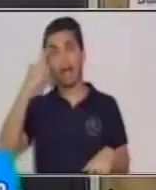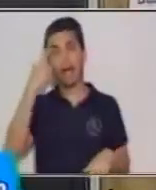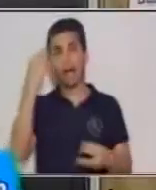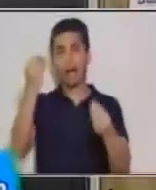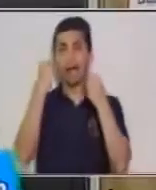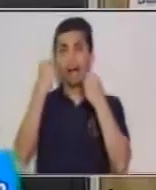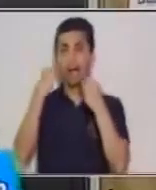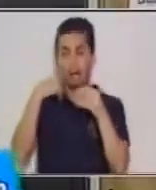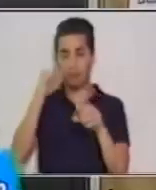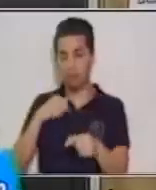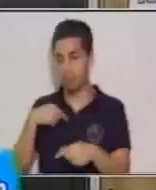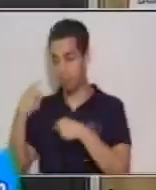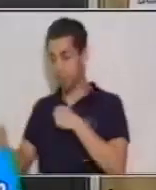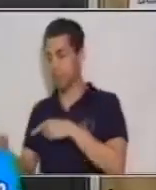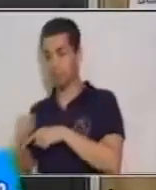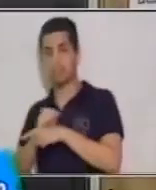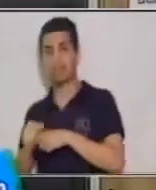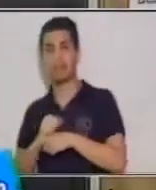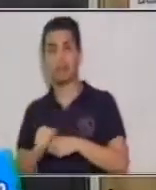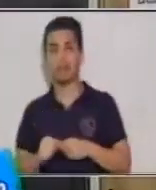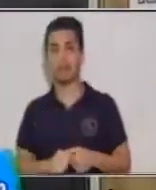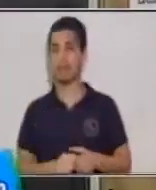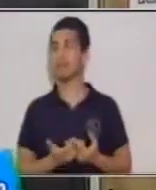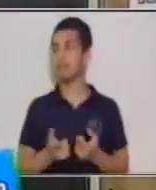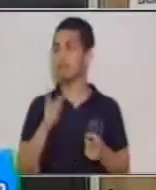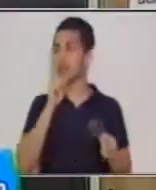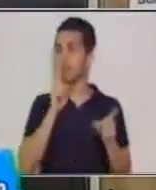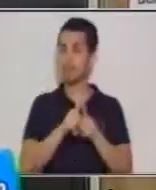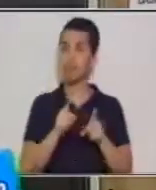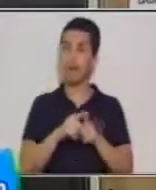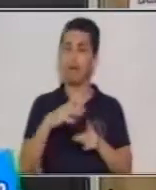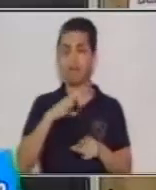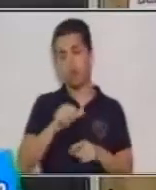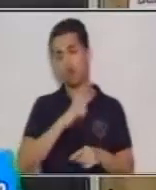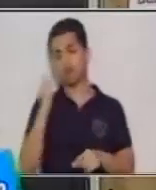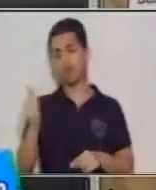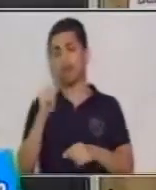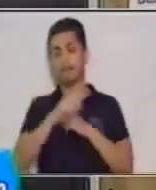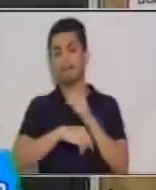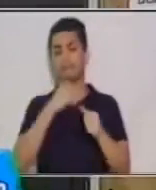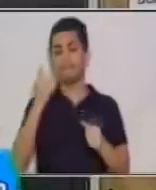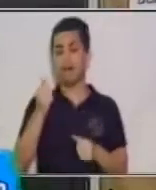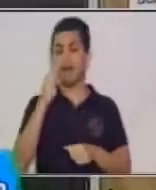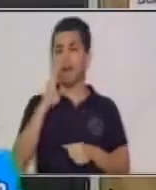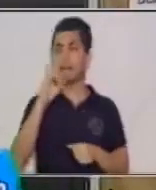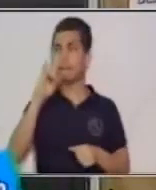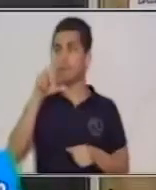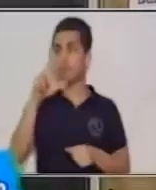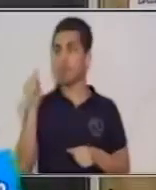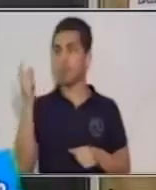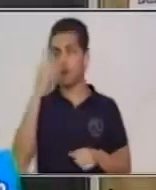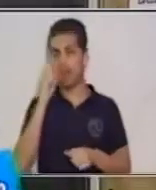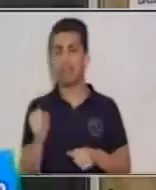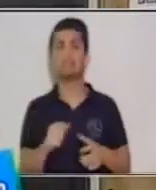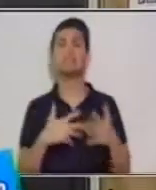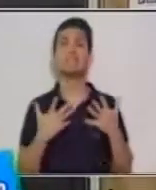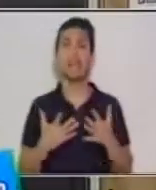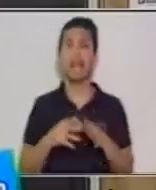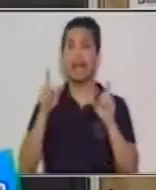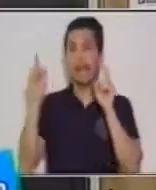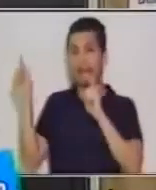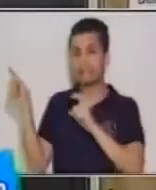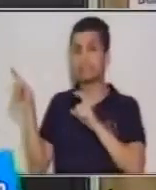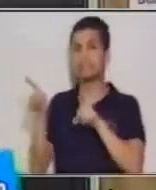práctica. ¿Sí? Bueno, están también las fábulas. Cuando leemos fábulas, ese tipo